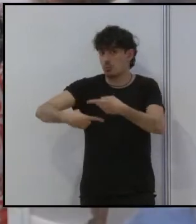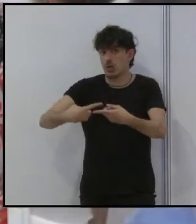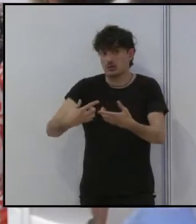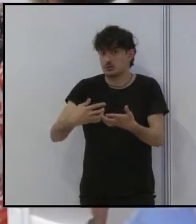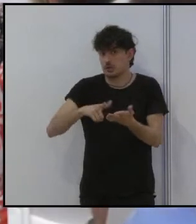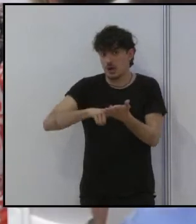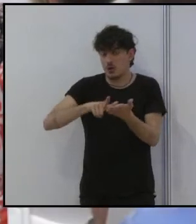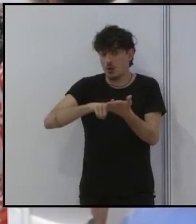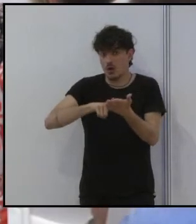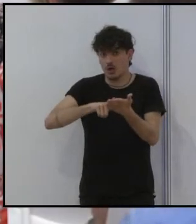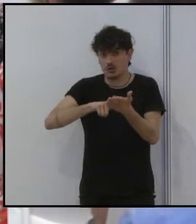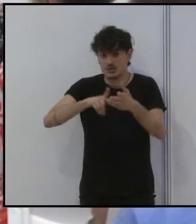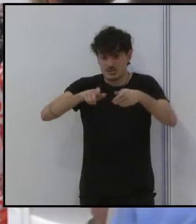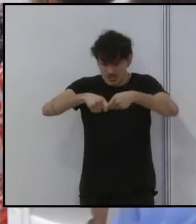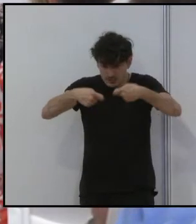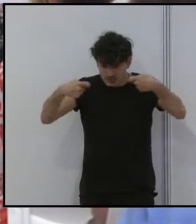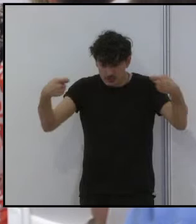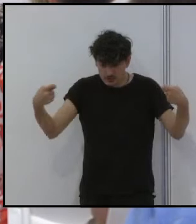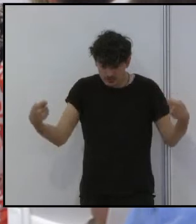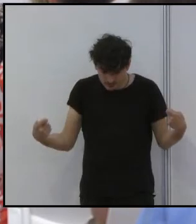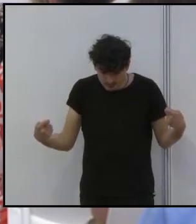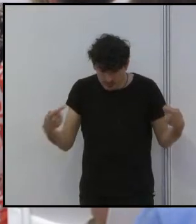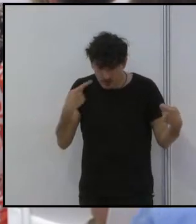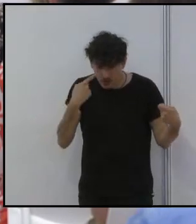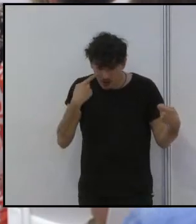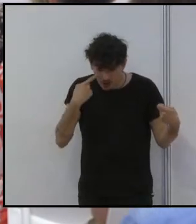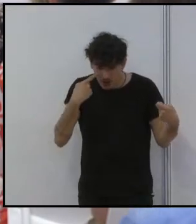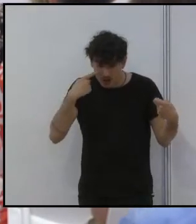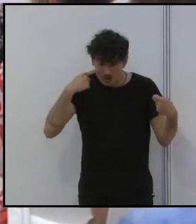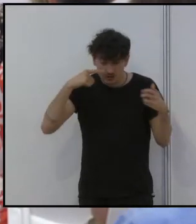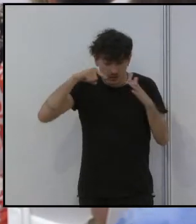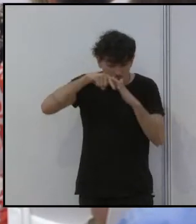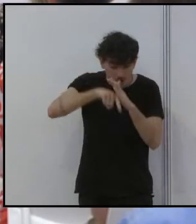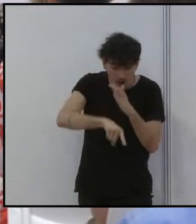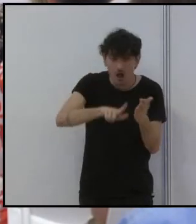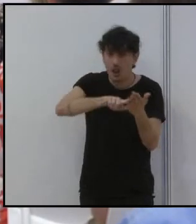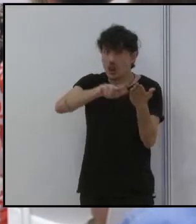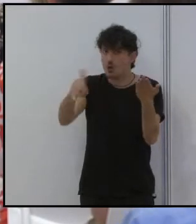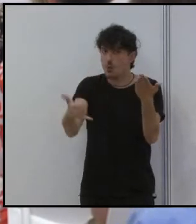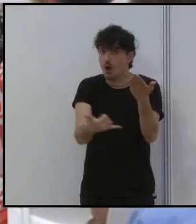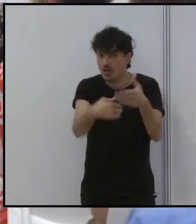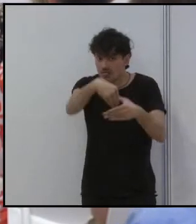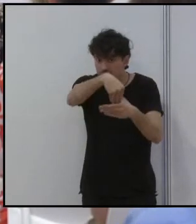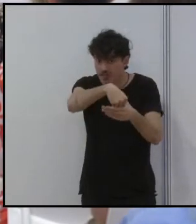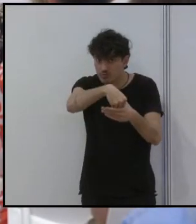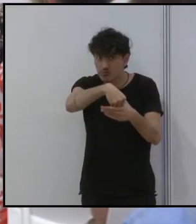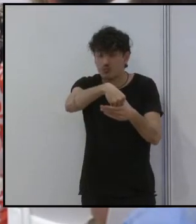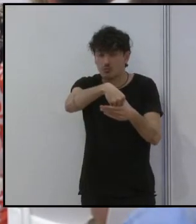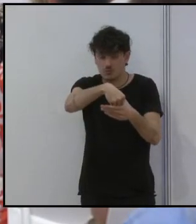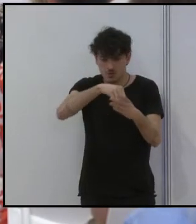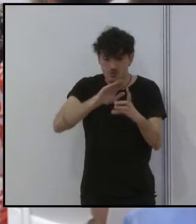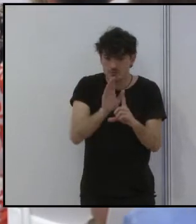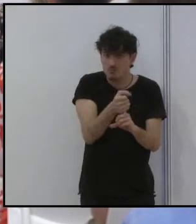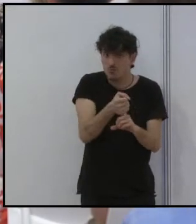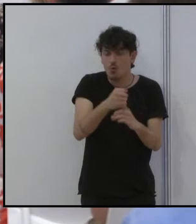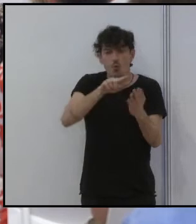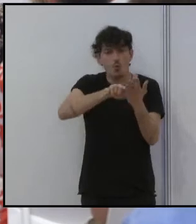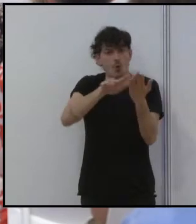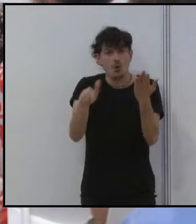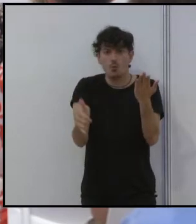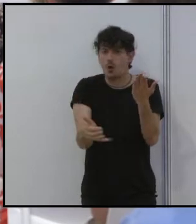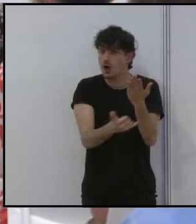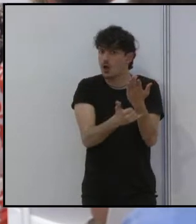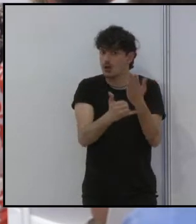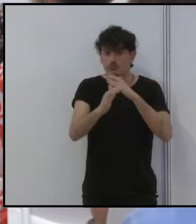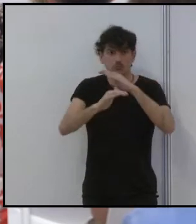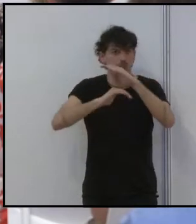para abrirla y llegar a la lengua que le subyace, al lenguaje que le subyace, que es un lenguaje que está mucho más allá